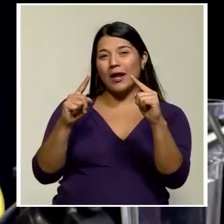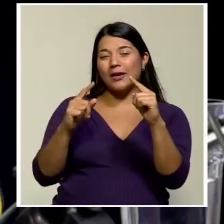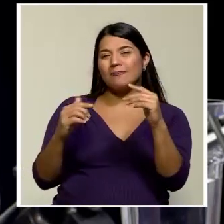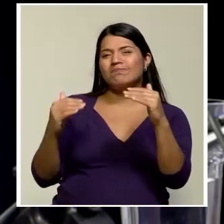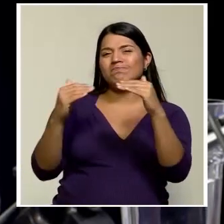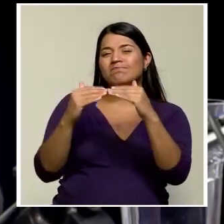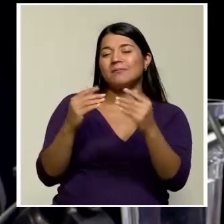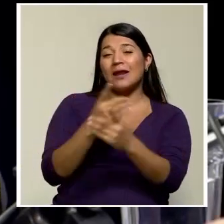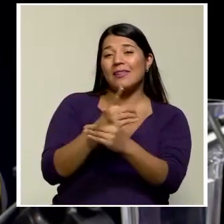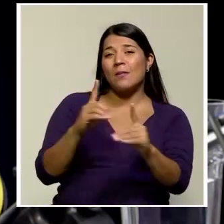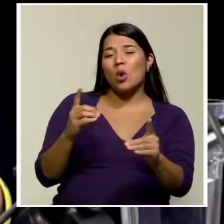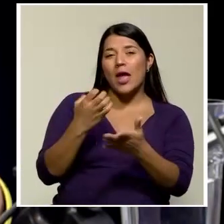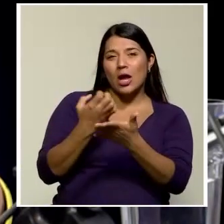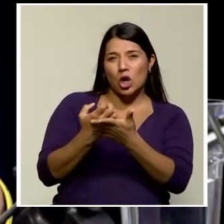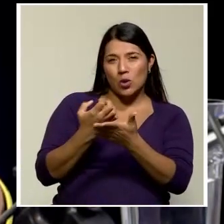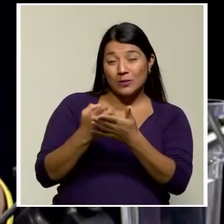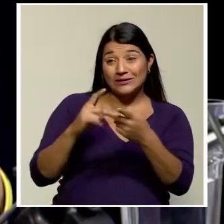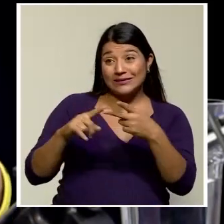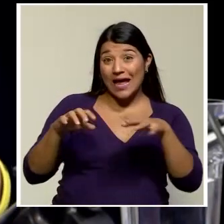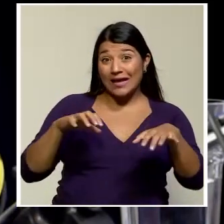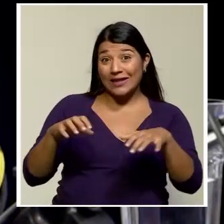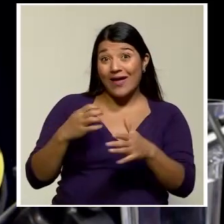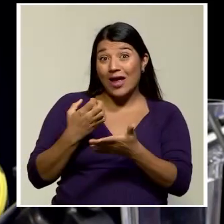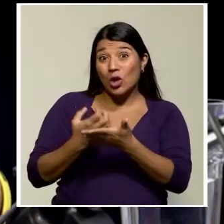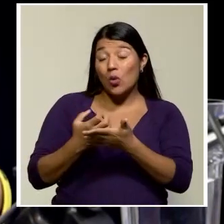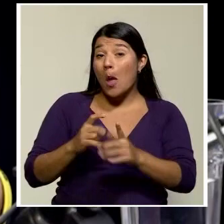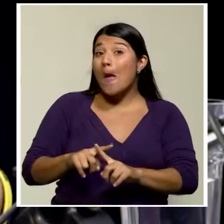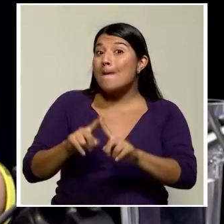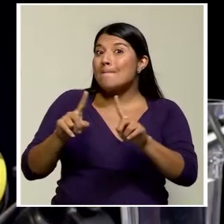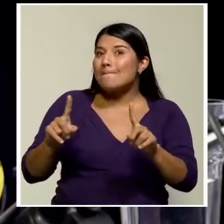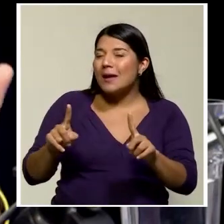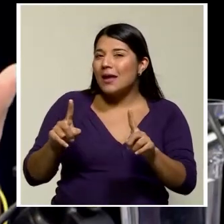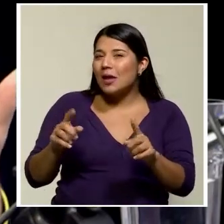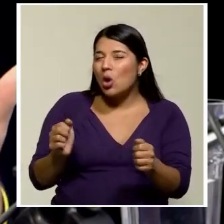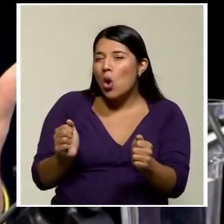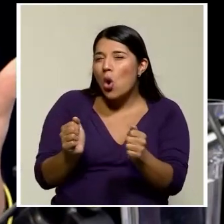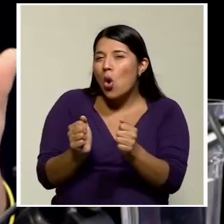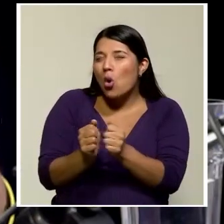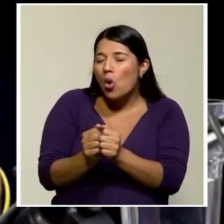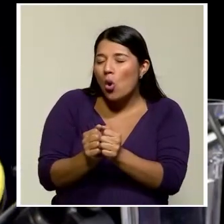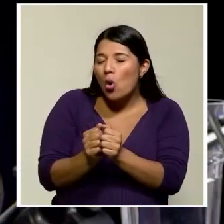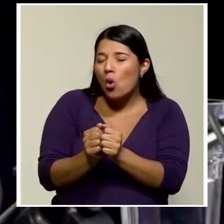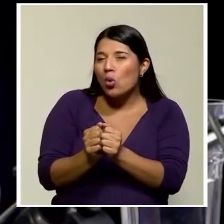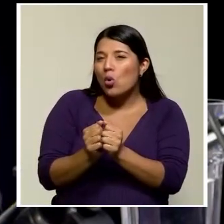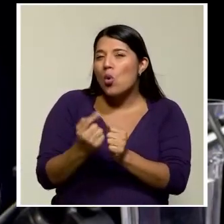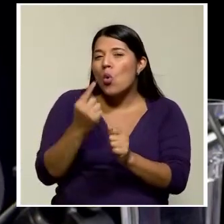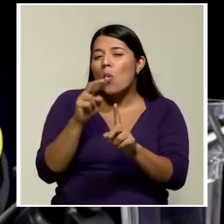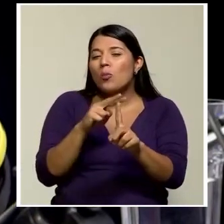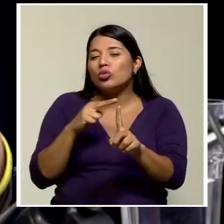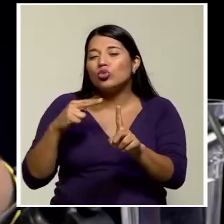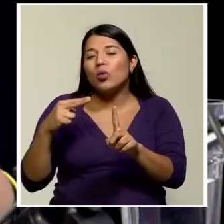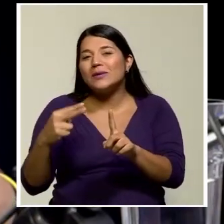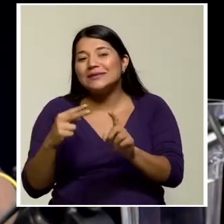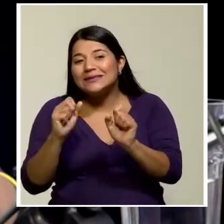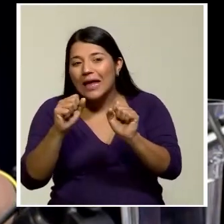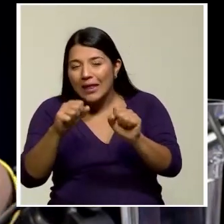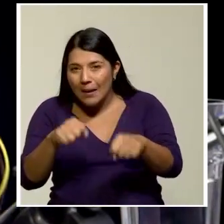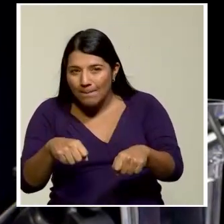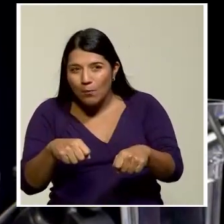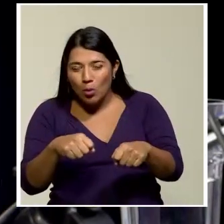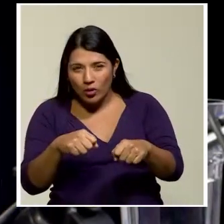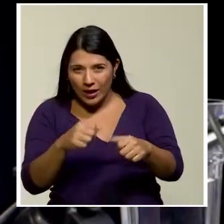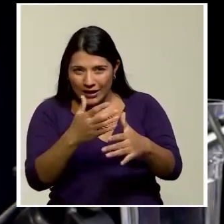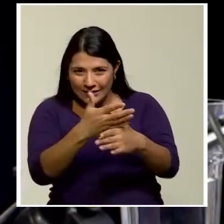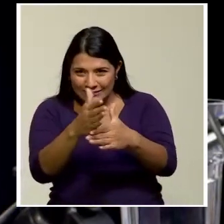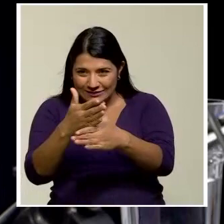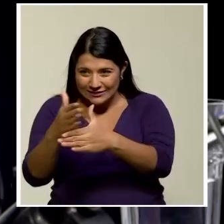democracia económica, la reactivación económica, pero con una visión de distribución de la riqueza, atendiendo esas desigualdades